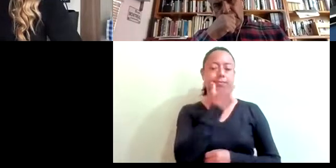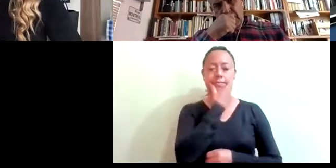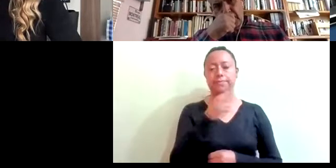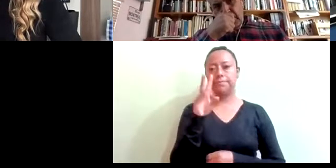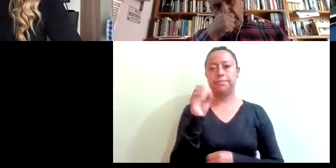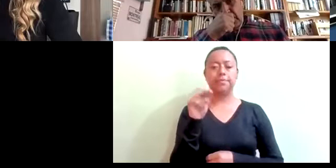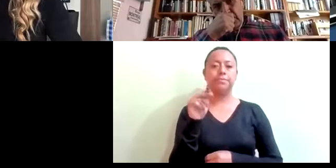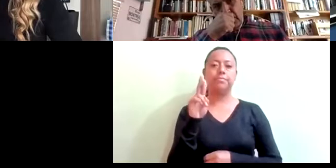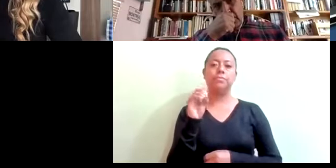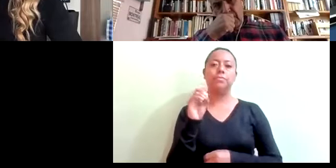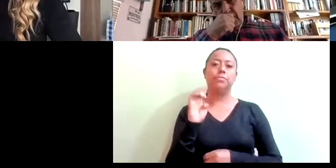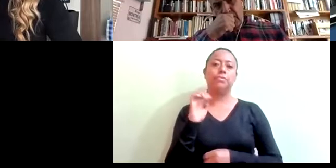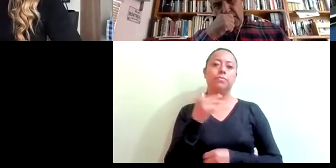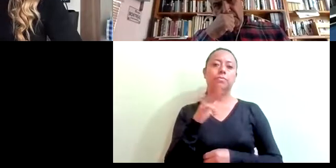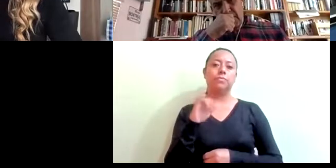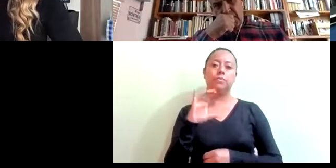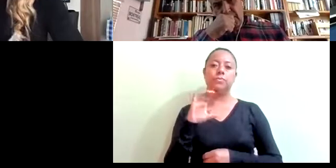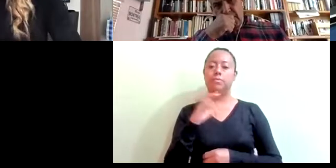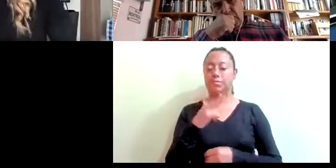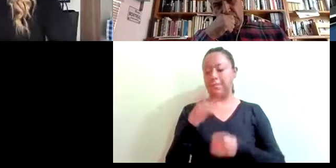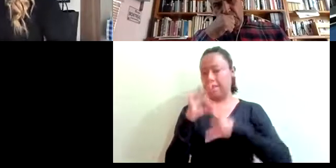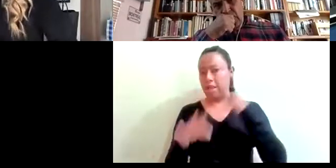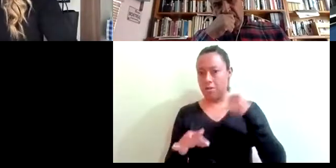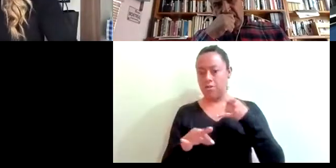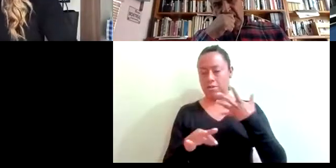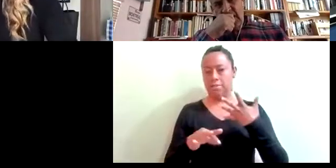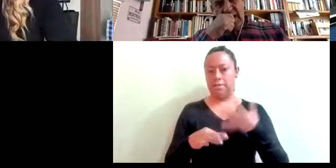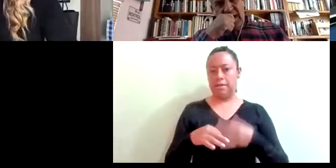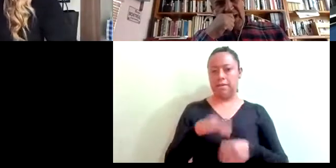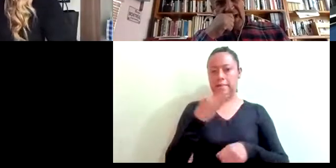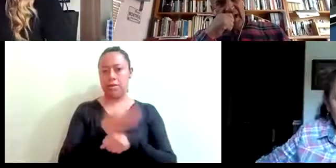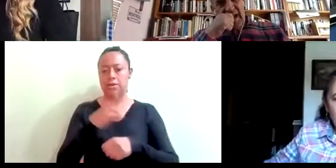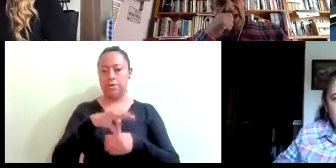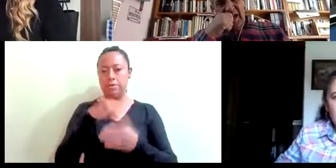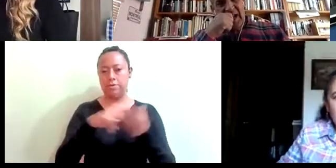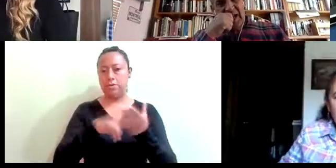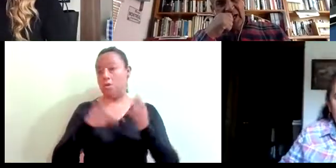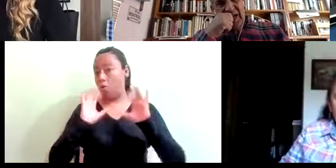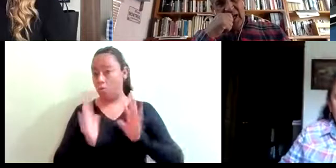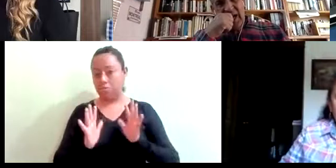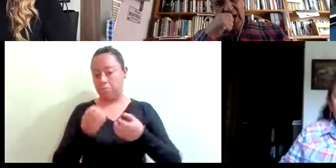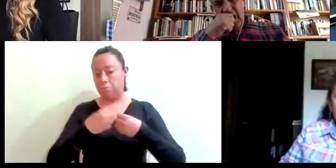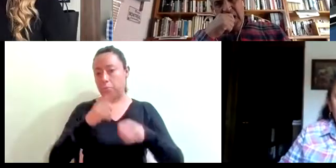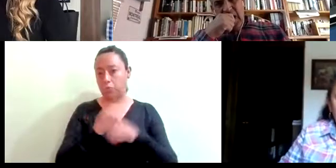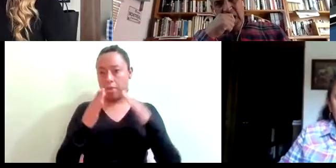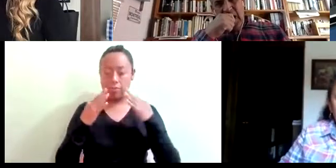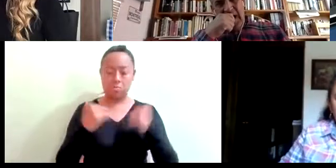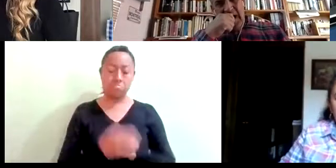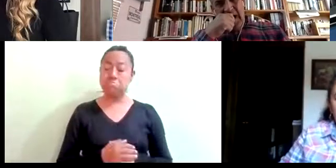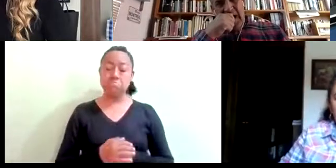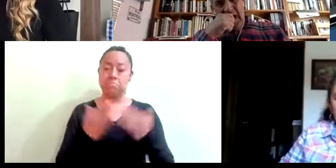en la última versión que estaremos votando, o ya ninguna, ya no hubo oportunidad. Ya no hubo oportunidad de hacerlo. En general